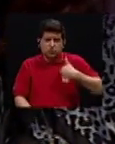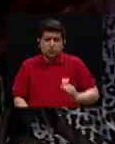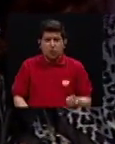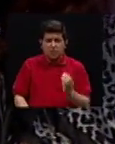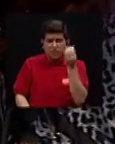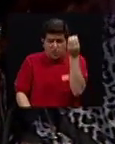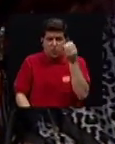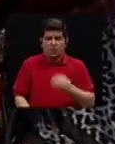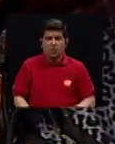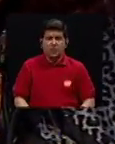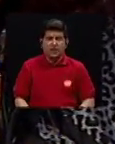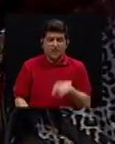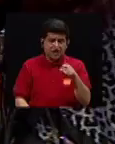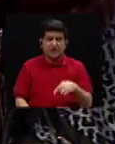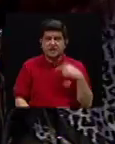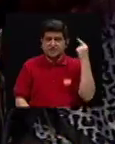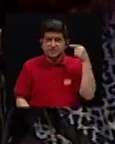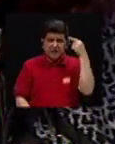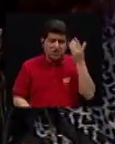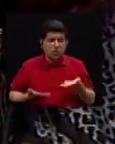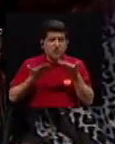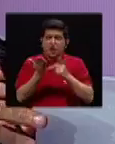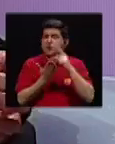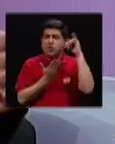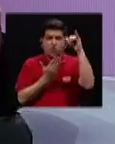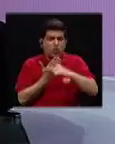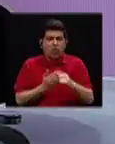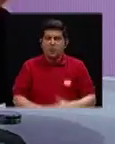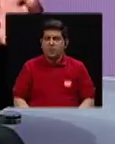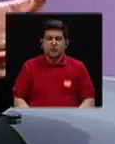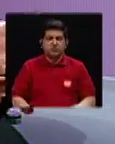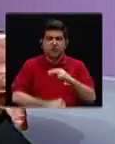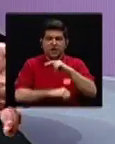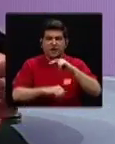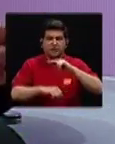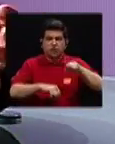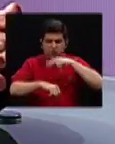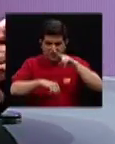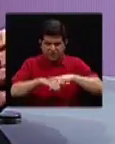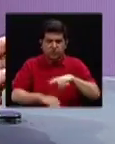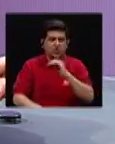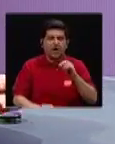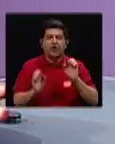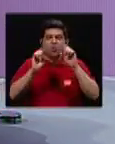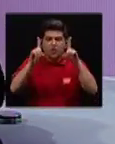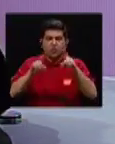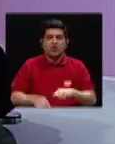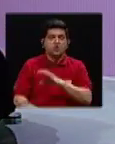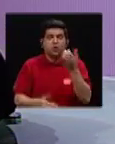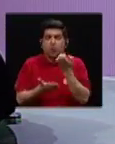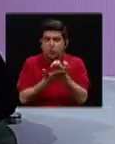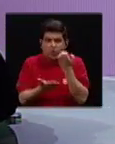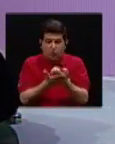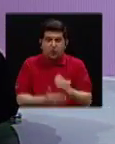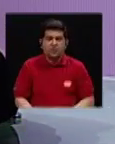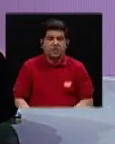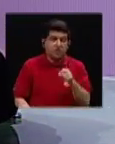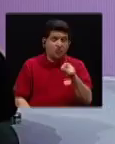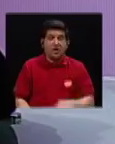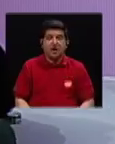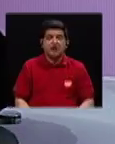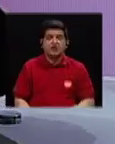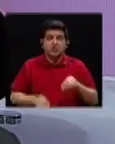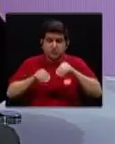el estado no les ha dado un proyecto de nación un proyecto educativo un proyecto económico entonces entran a las redes de